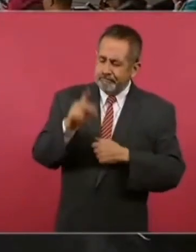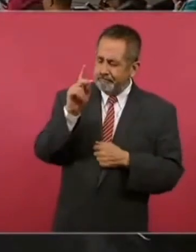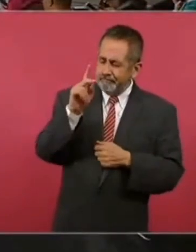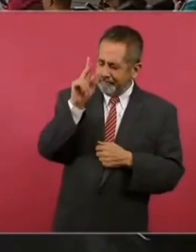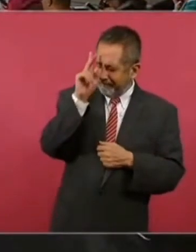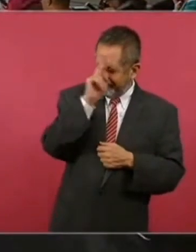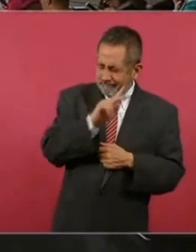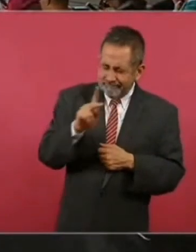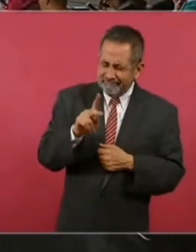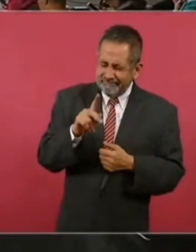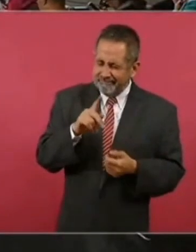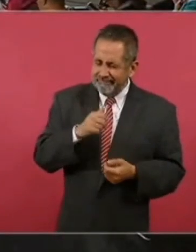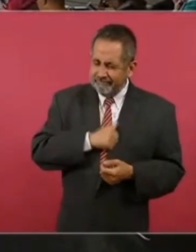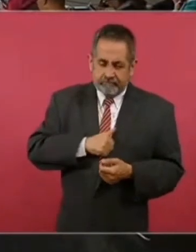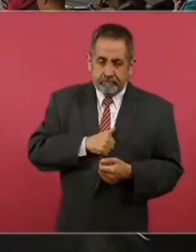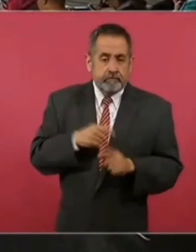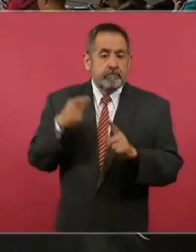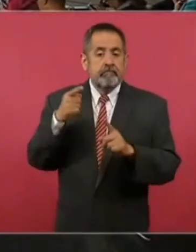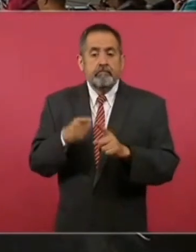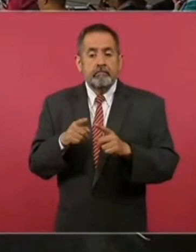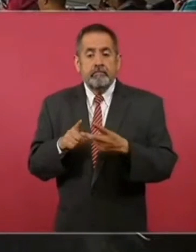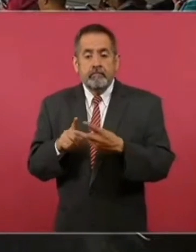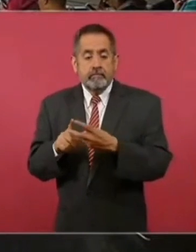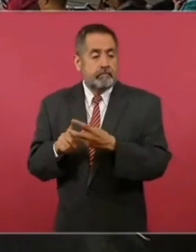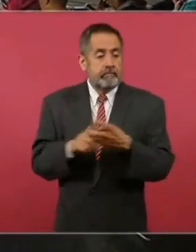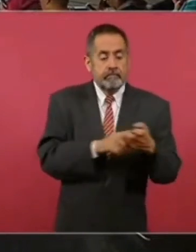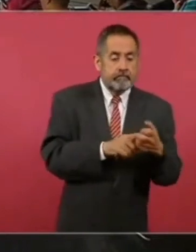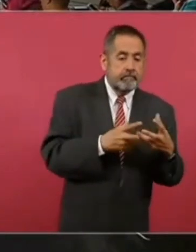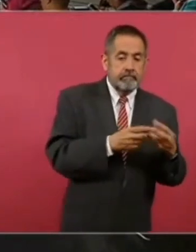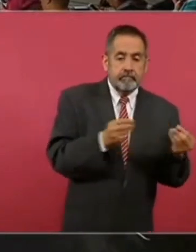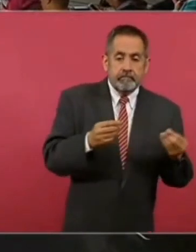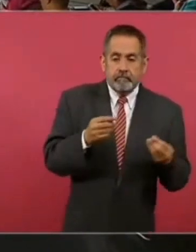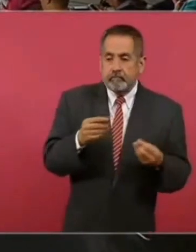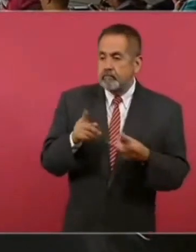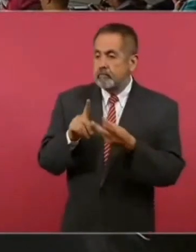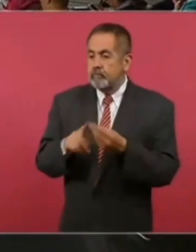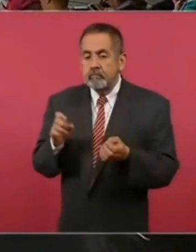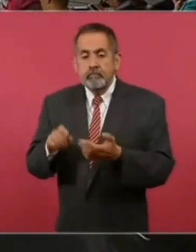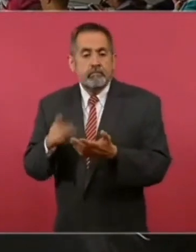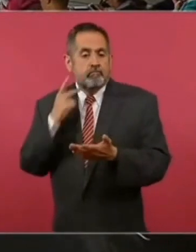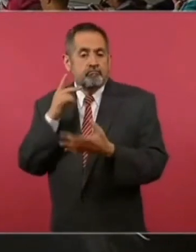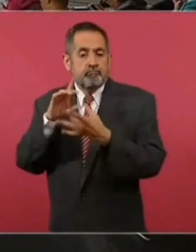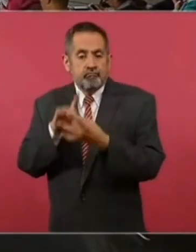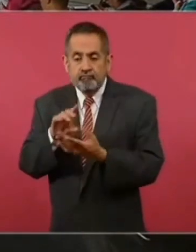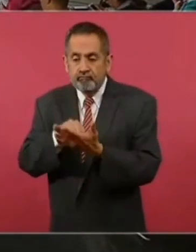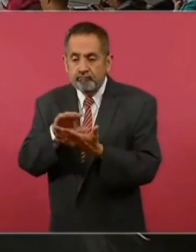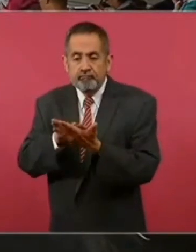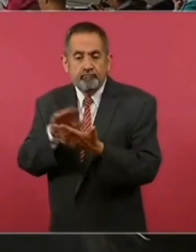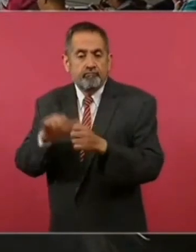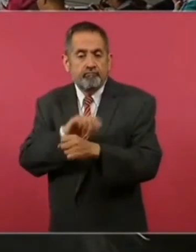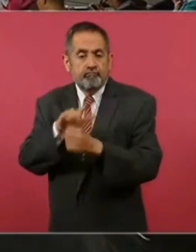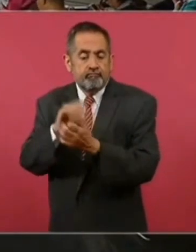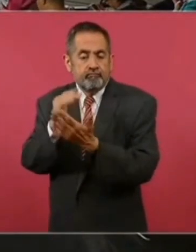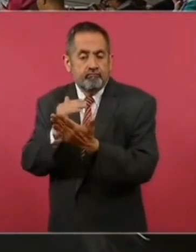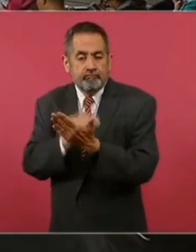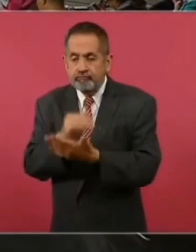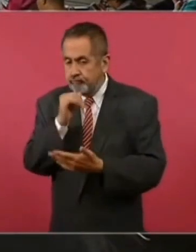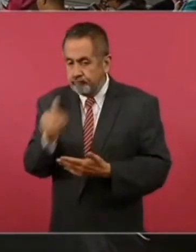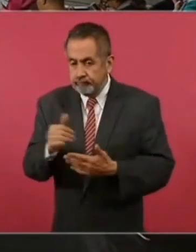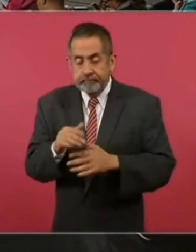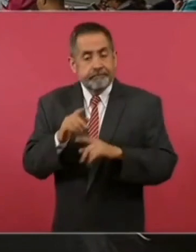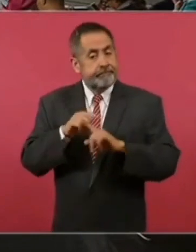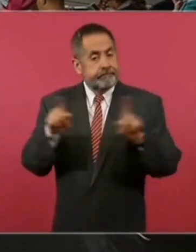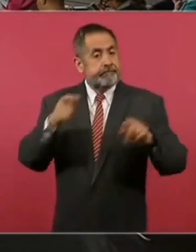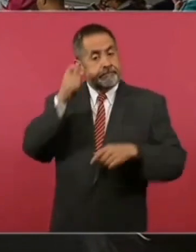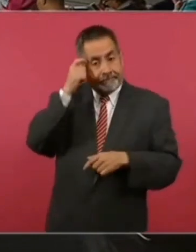de nuestro país tienen como prioridades atender la política nacional de prevención y radicación sin embargo el el tema